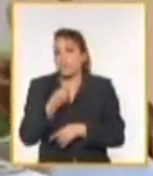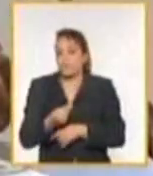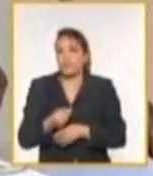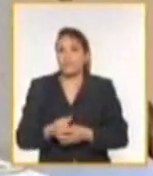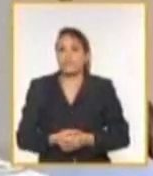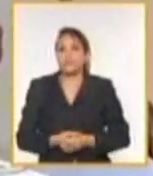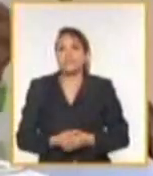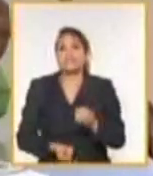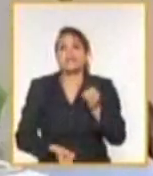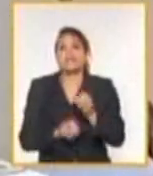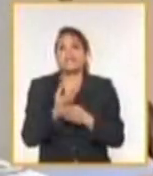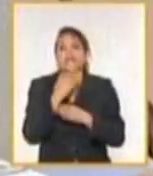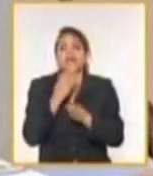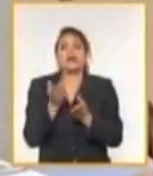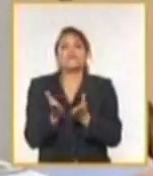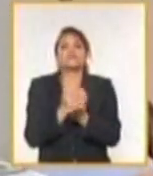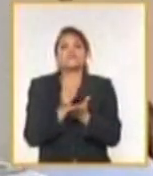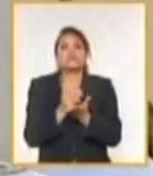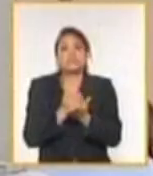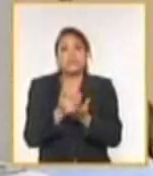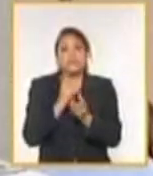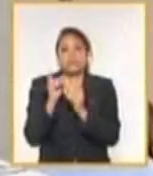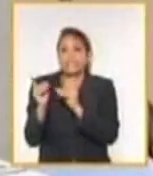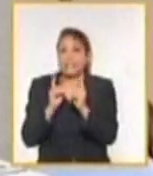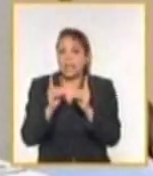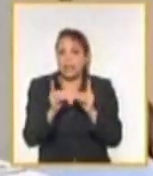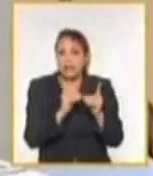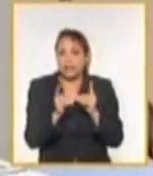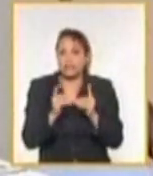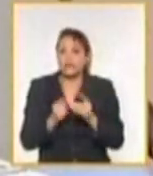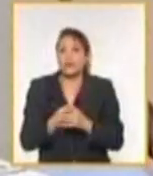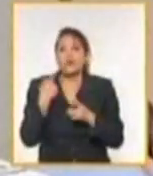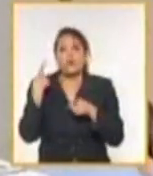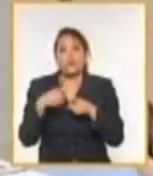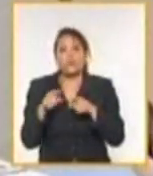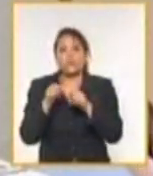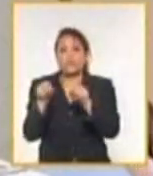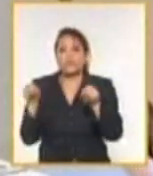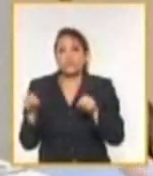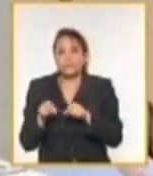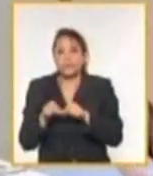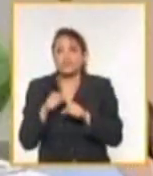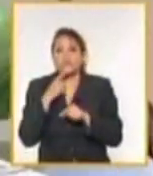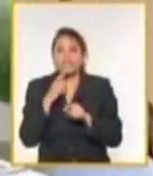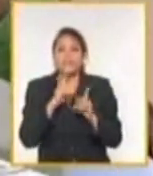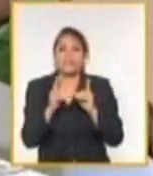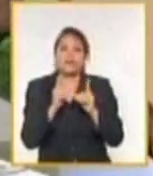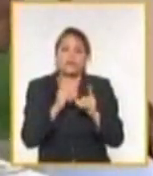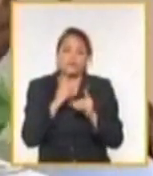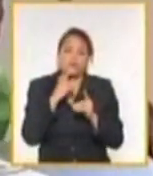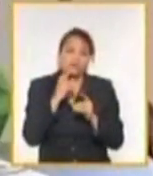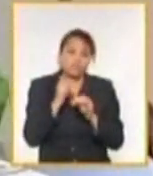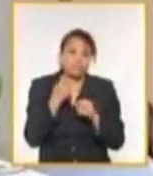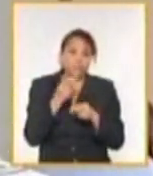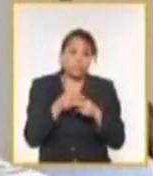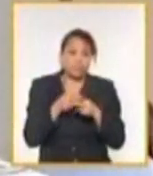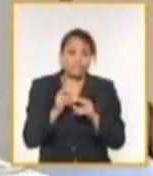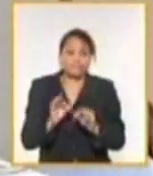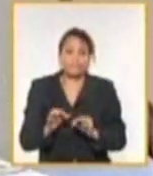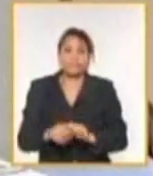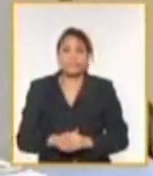libro Dialogar, Dialogar, y luego el espacio también en el Salón de Mayo, Dialogar, Dialogar, del Pabellón Cuba. Es un